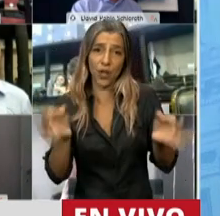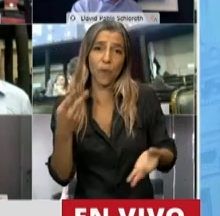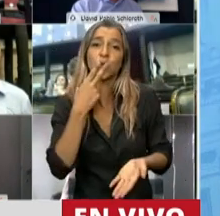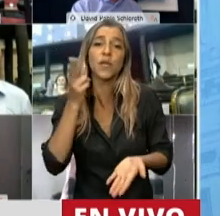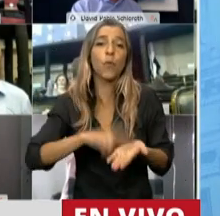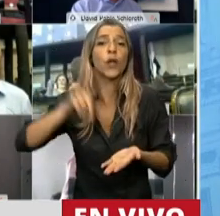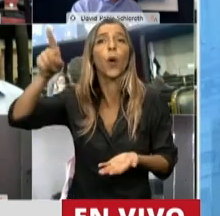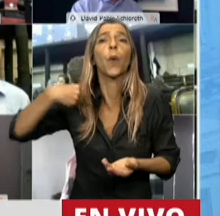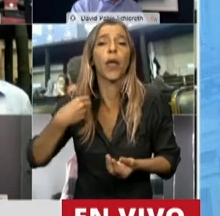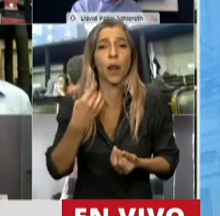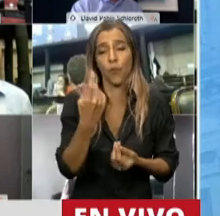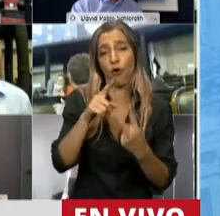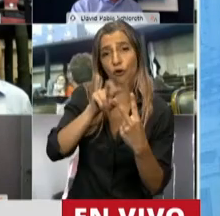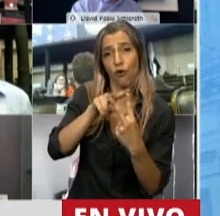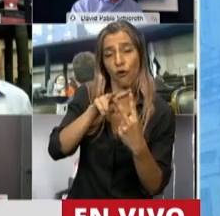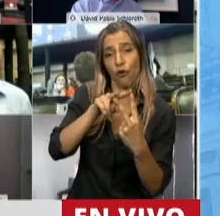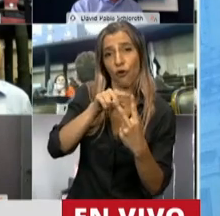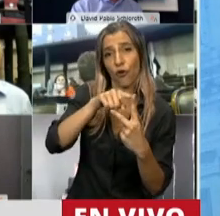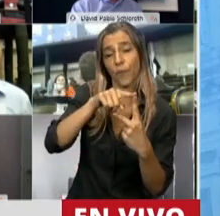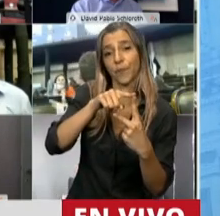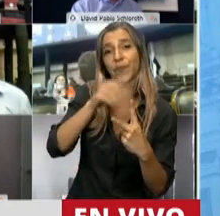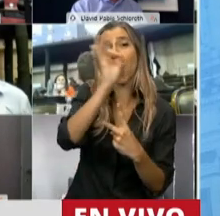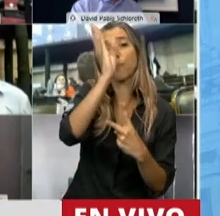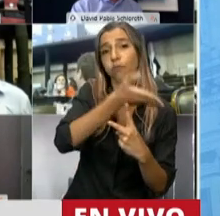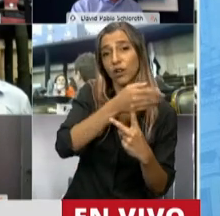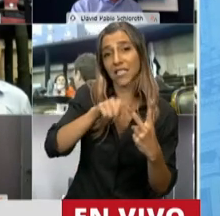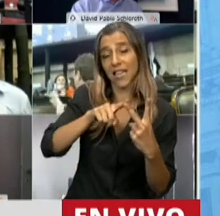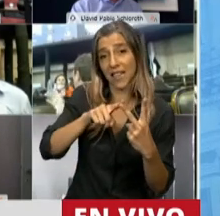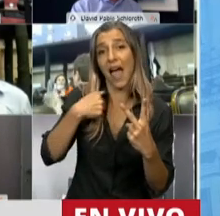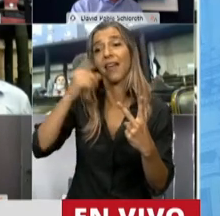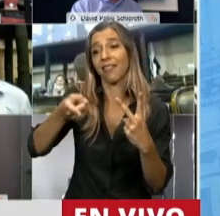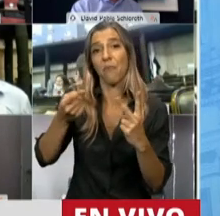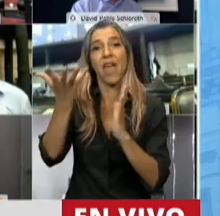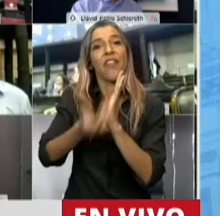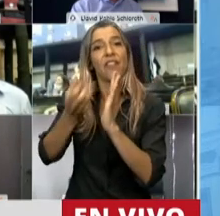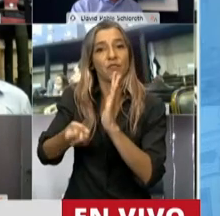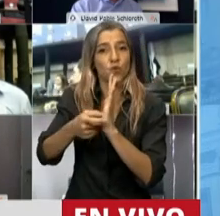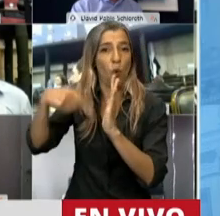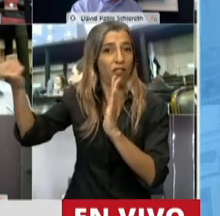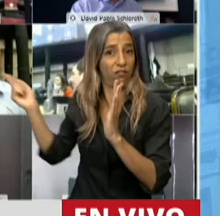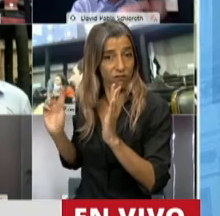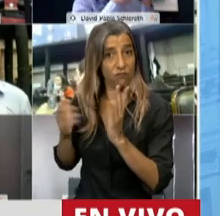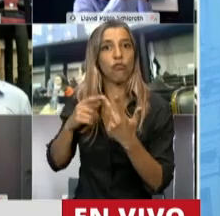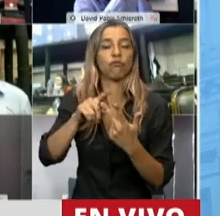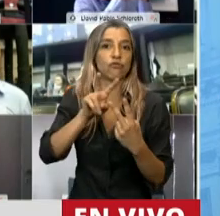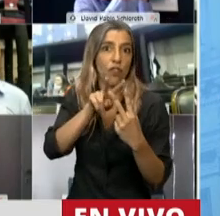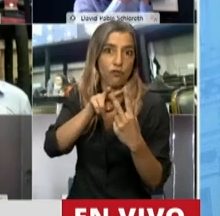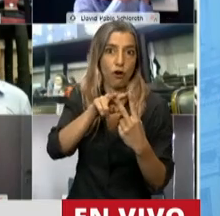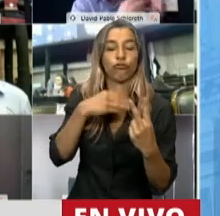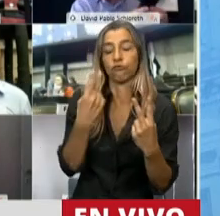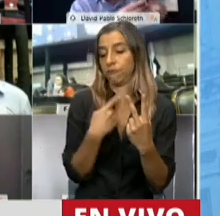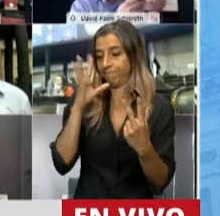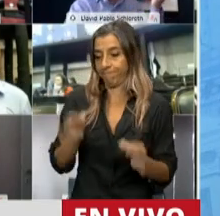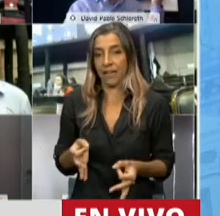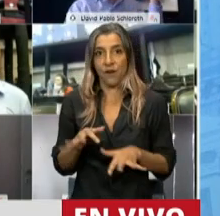son muy concretas: las alícuotas y las deducciones admitidas. Si bien Argentina está en una situación normal con respecto